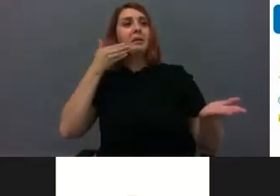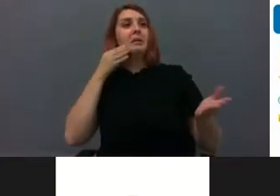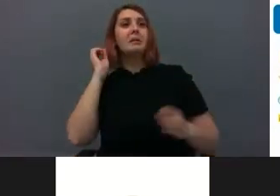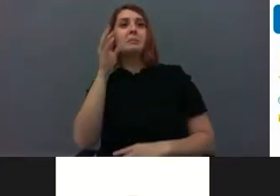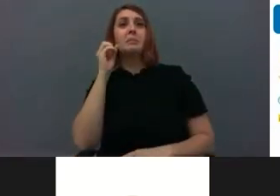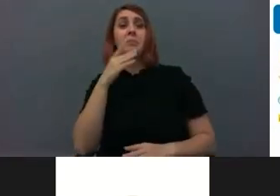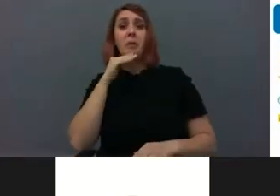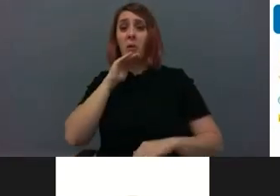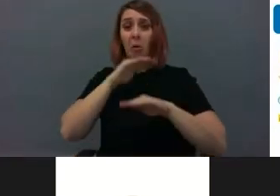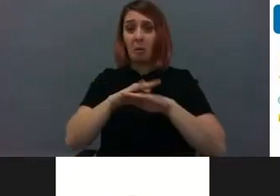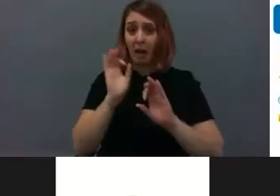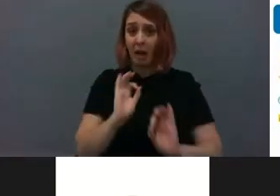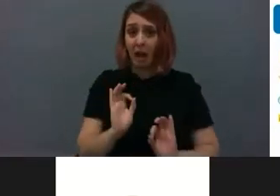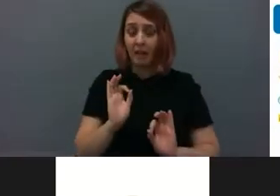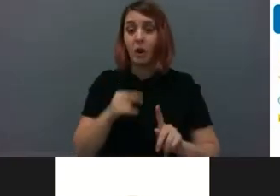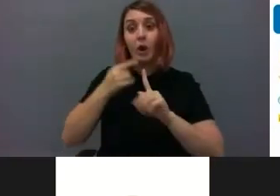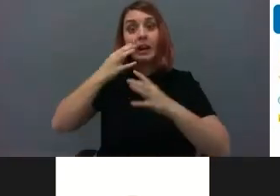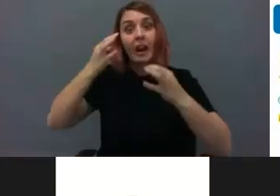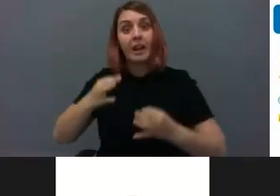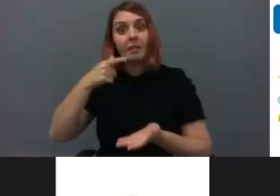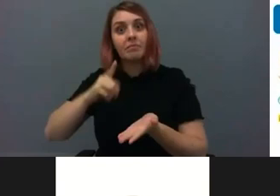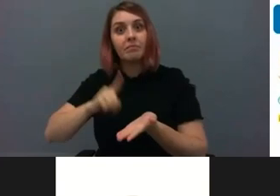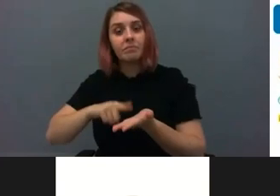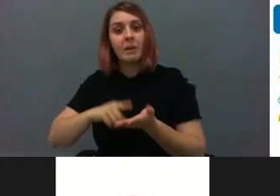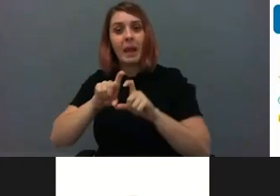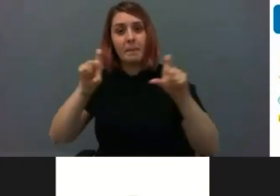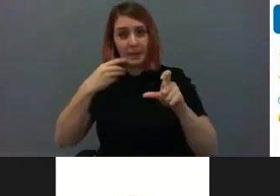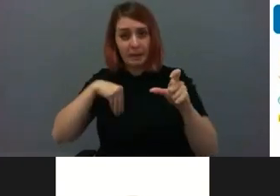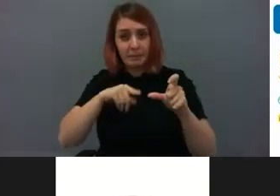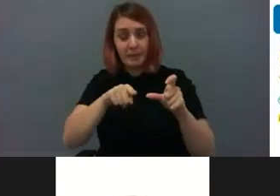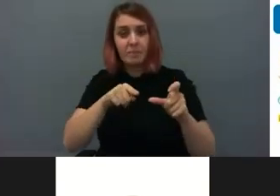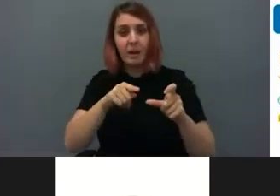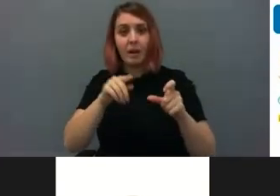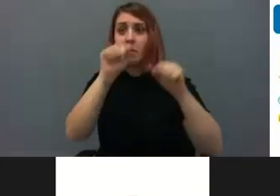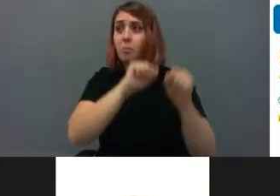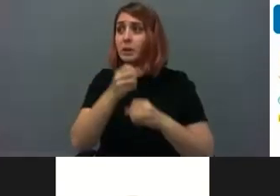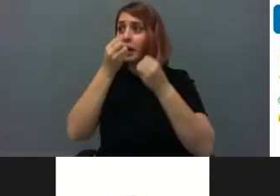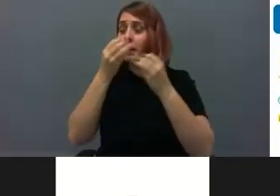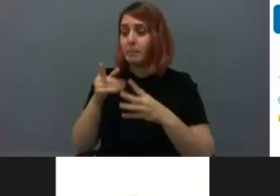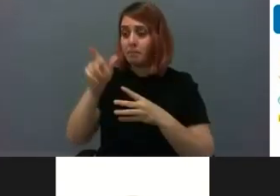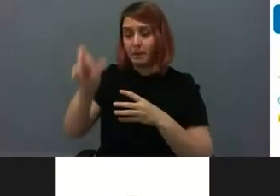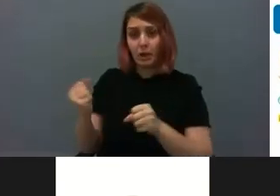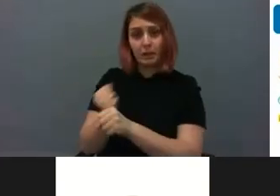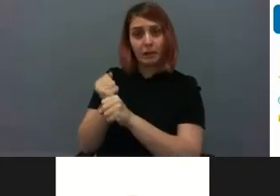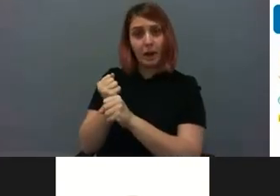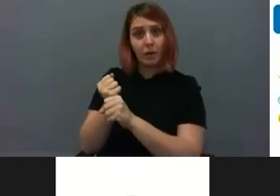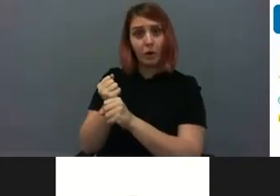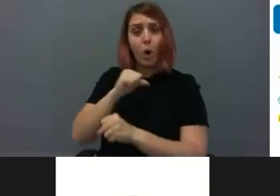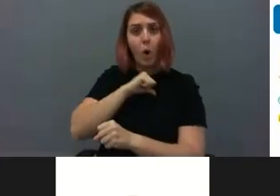nadie cumple. Y luego, cuando hay una realidad latente en una empresa de este tipo, si no se protege correctamente a ese trabajador o pequeño